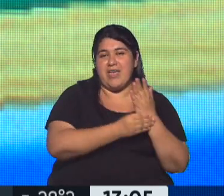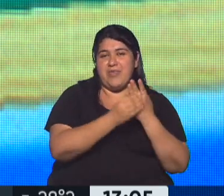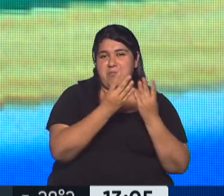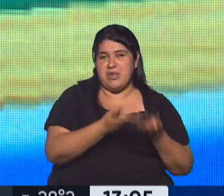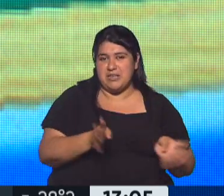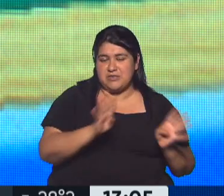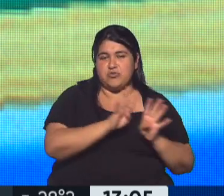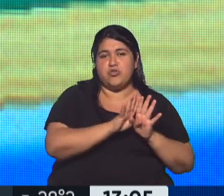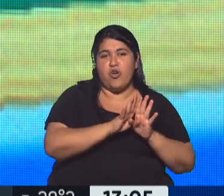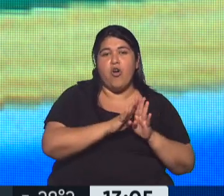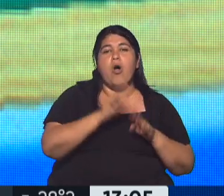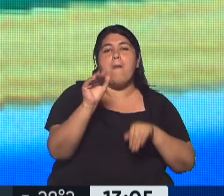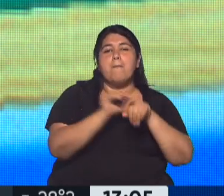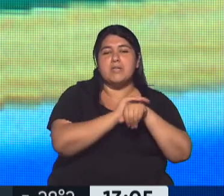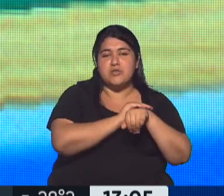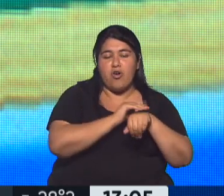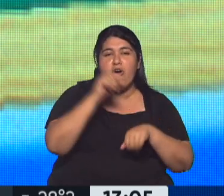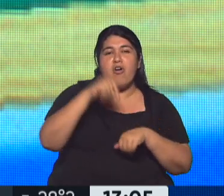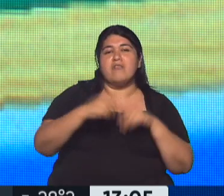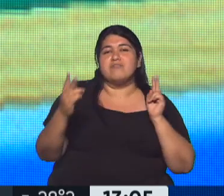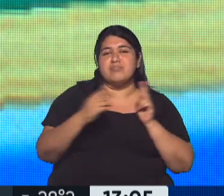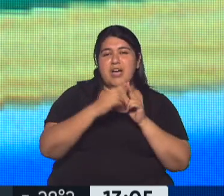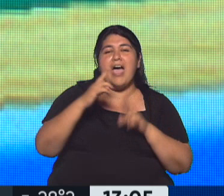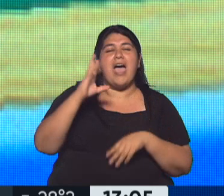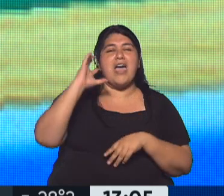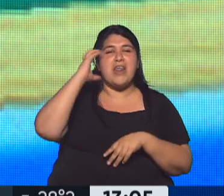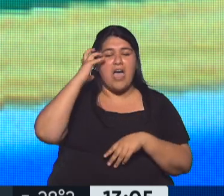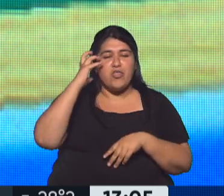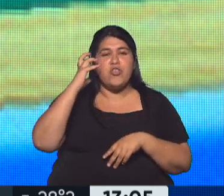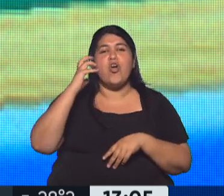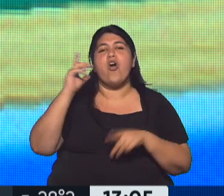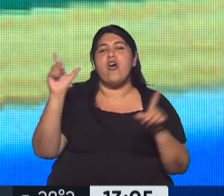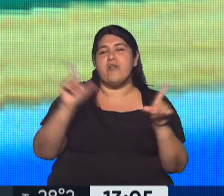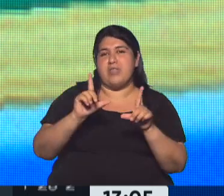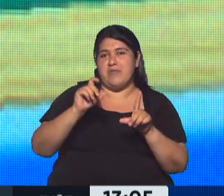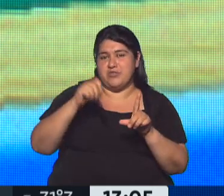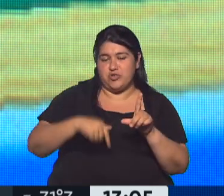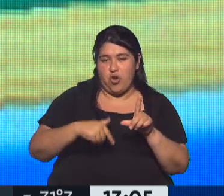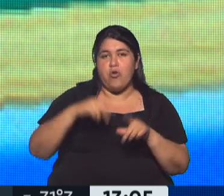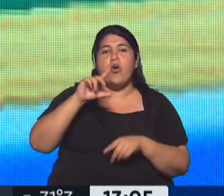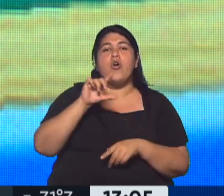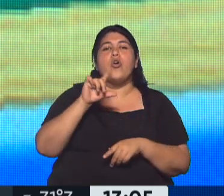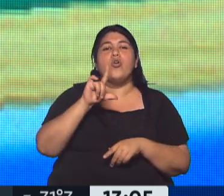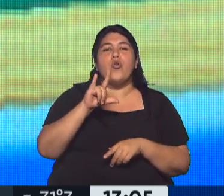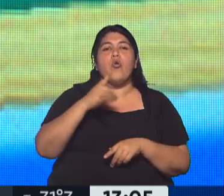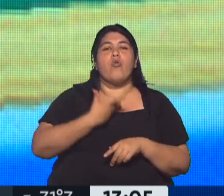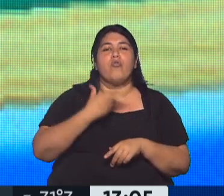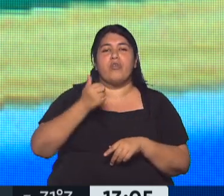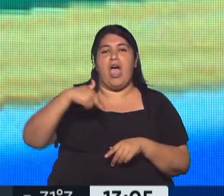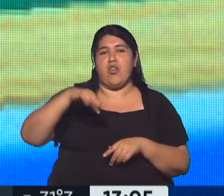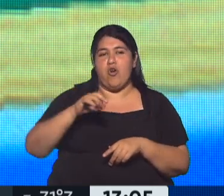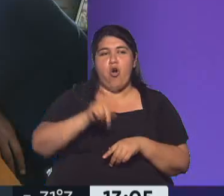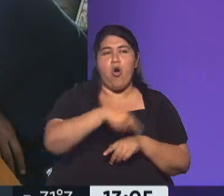la presidenta de Radio y Televisión Argentina, con Rosario Lufrano y otros, precisamente funcionarios, para tratar